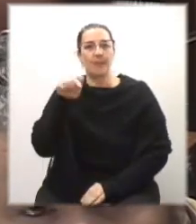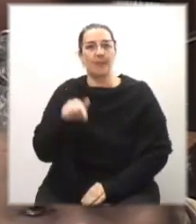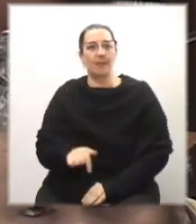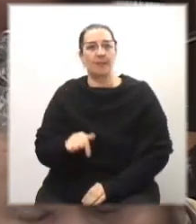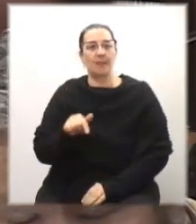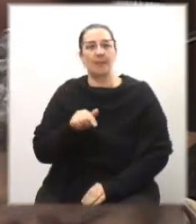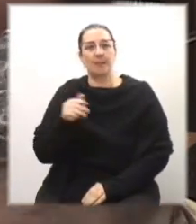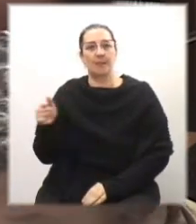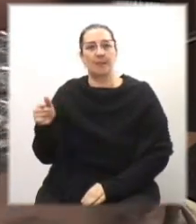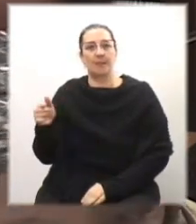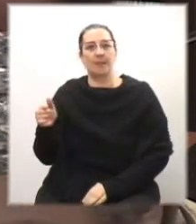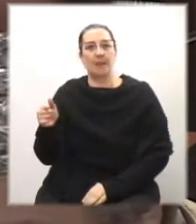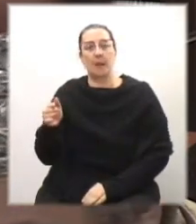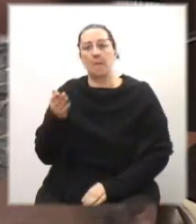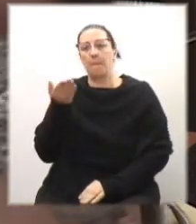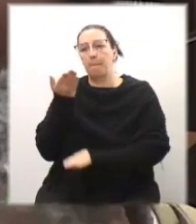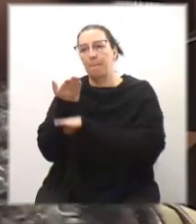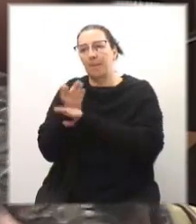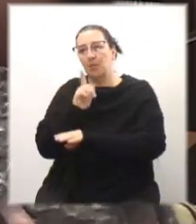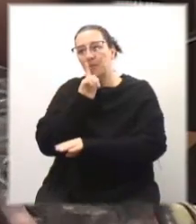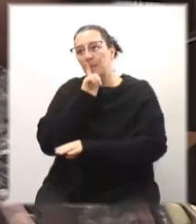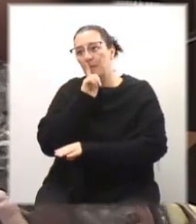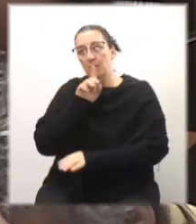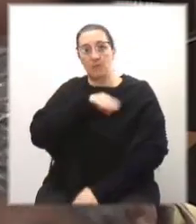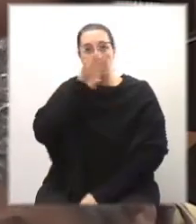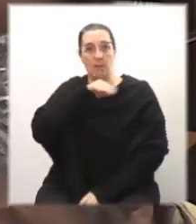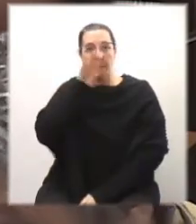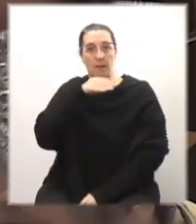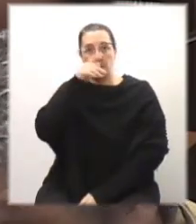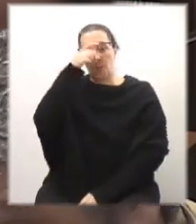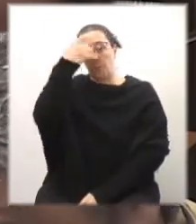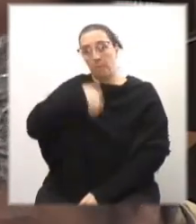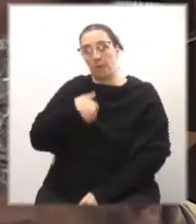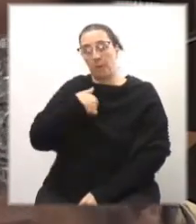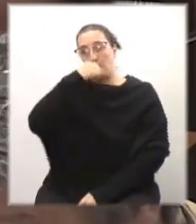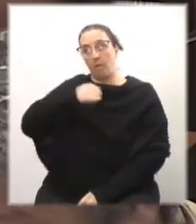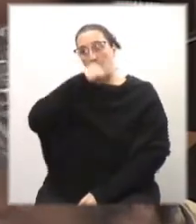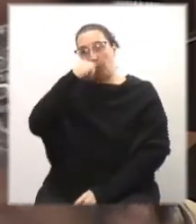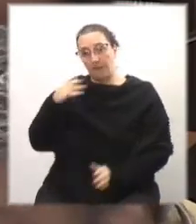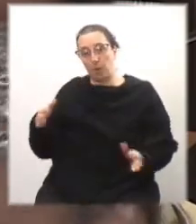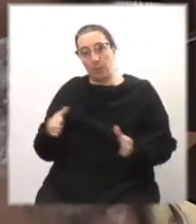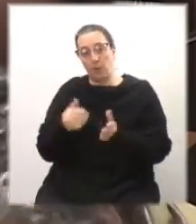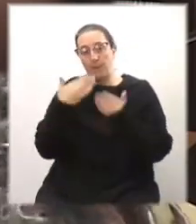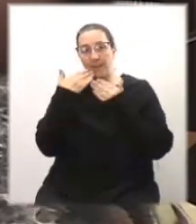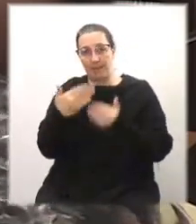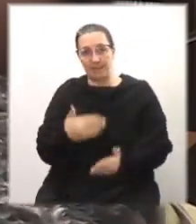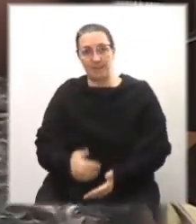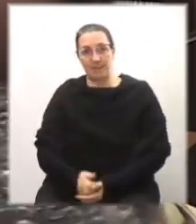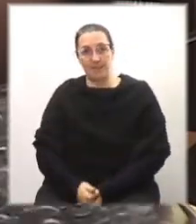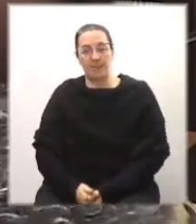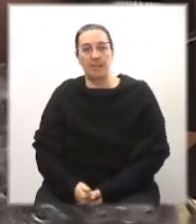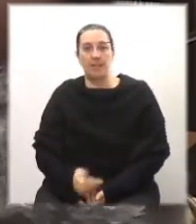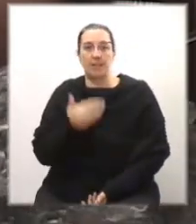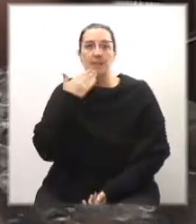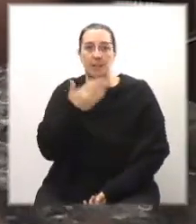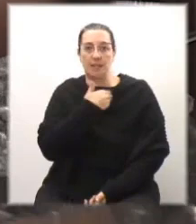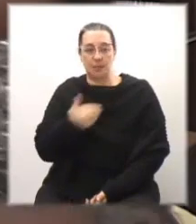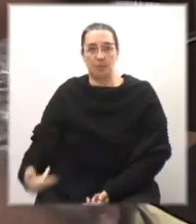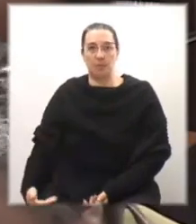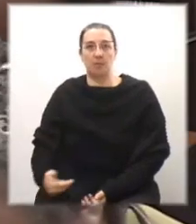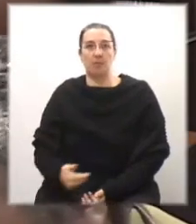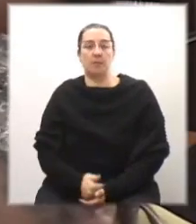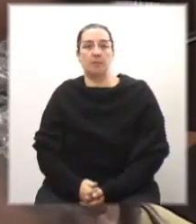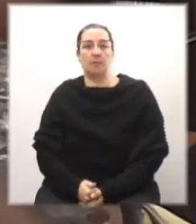derecha les pido silencio, que está hablando la miembro informante por la minoría. Gracias. Gracias,